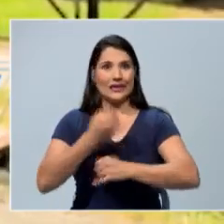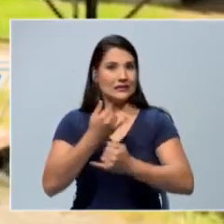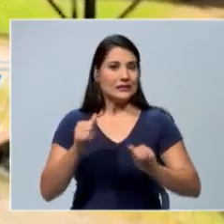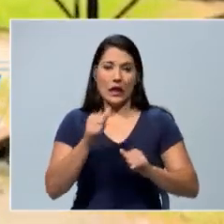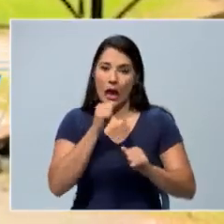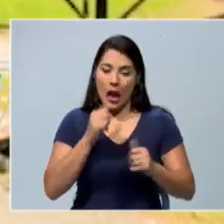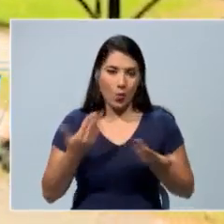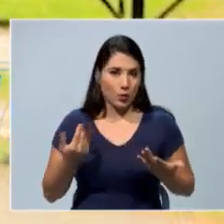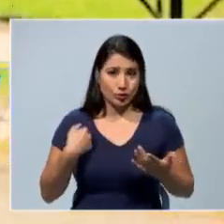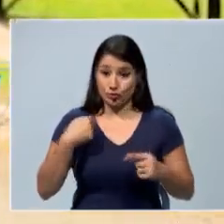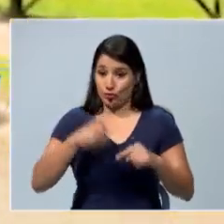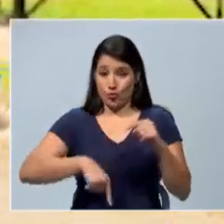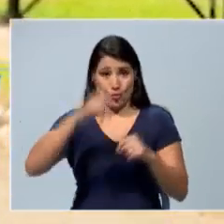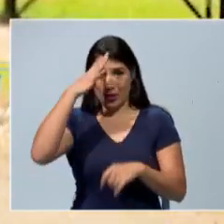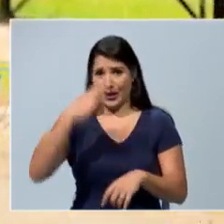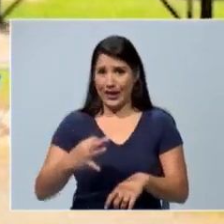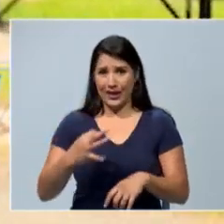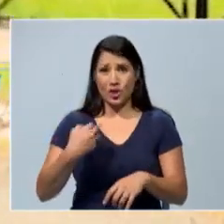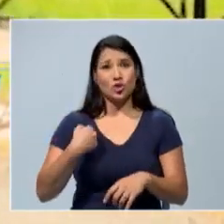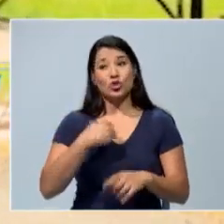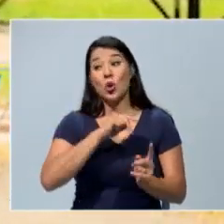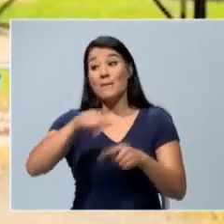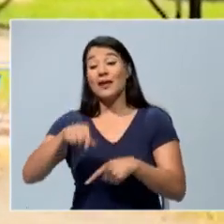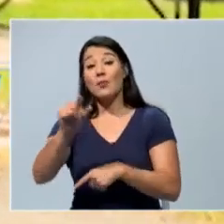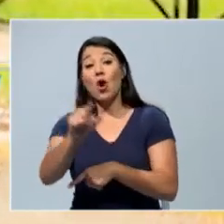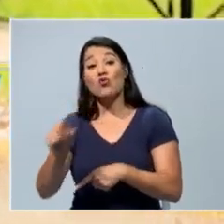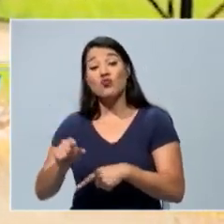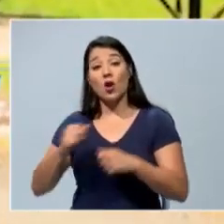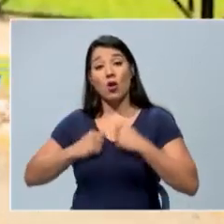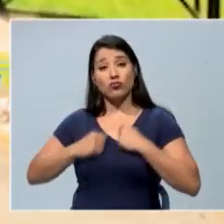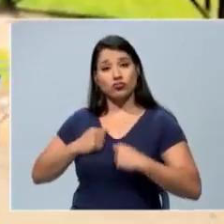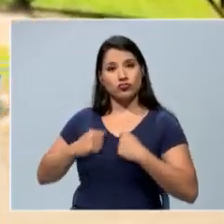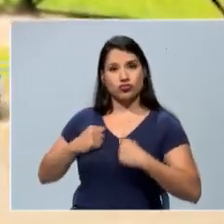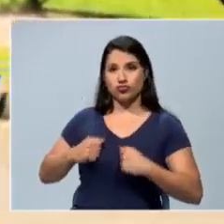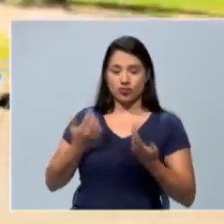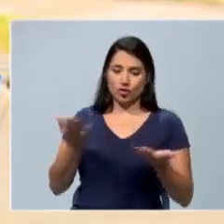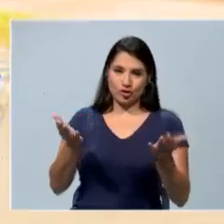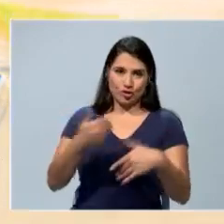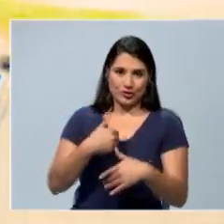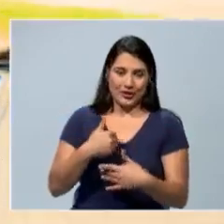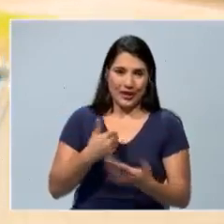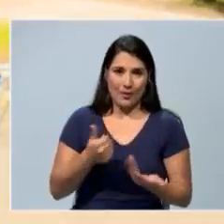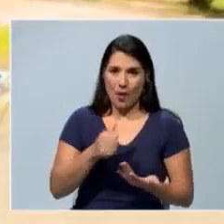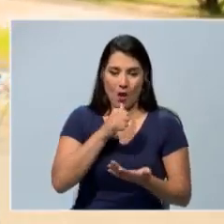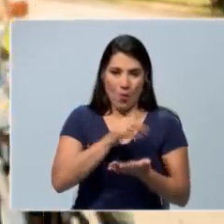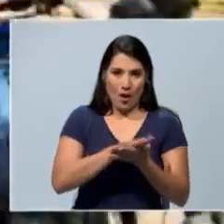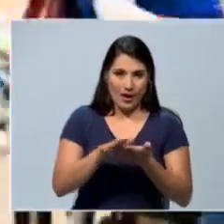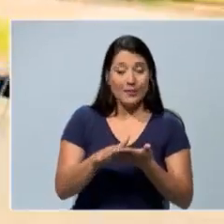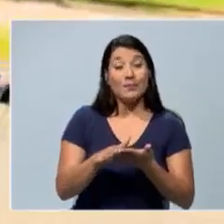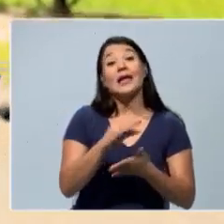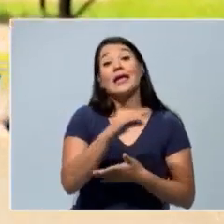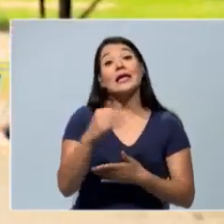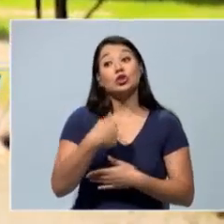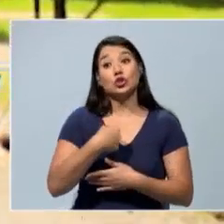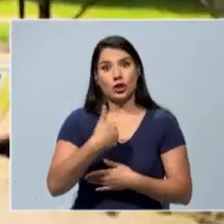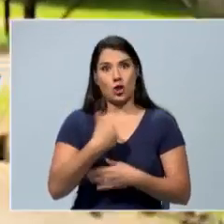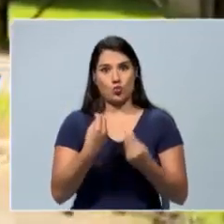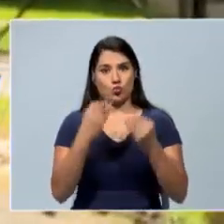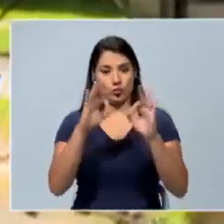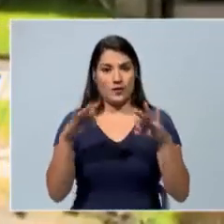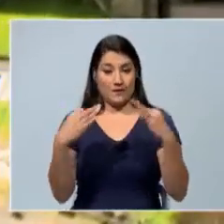increíble. Unos veníamos al río a bañarnos porque ya y no alcanzan. O sea, más que uno tiene bastante familia, ¿verdad? Entonces,